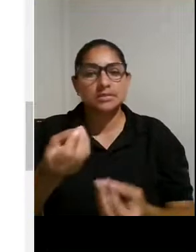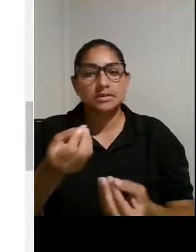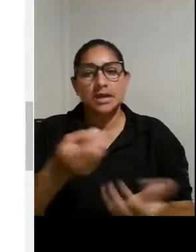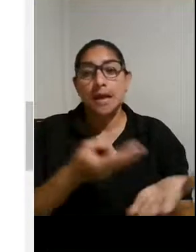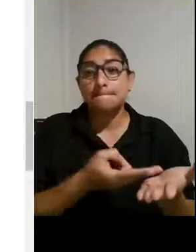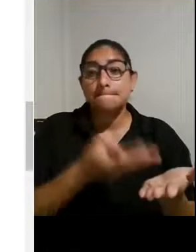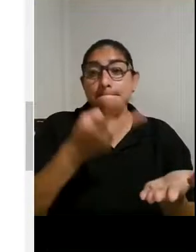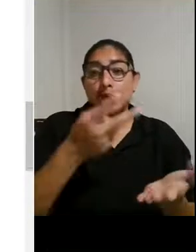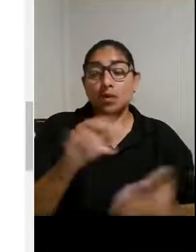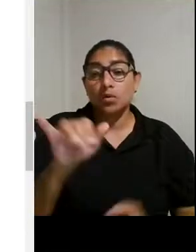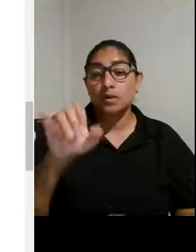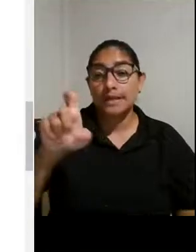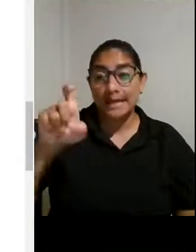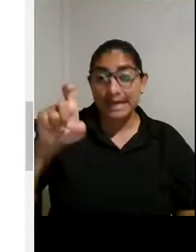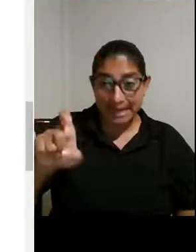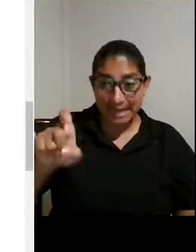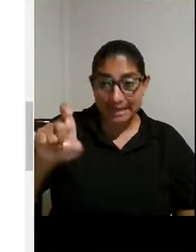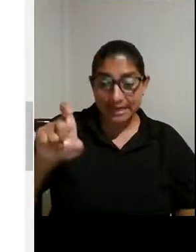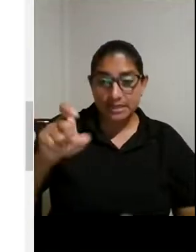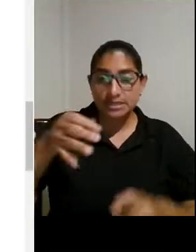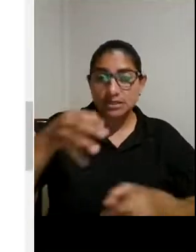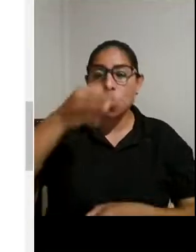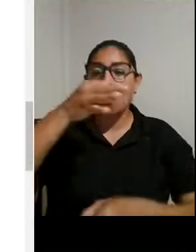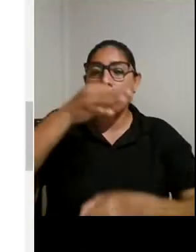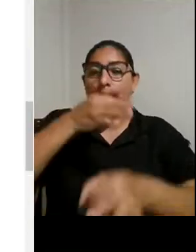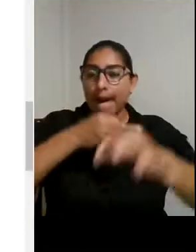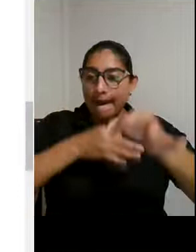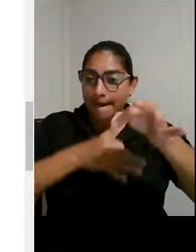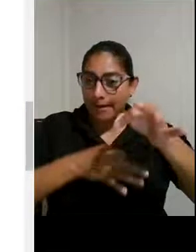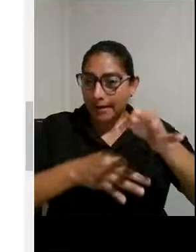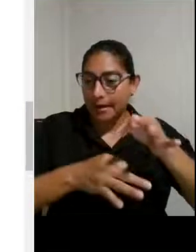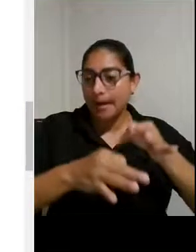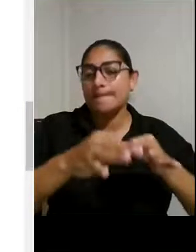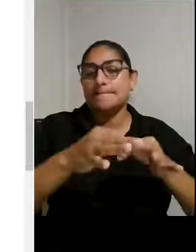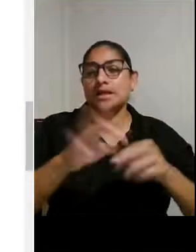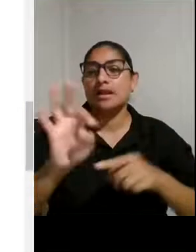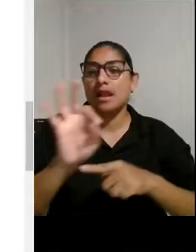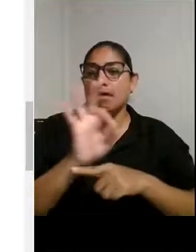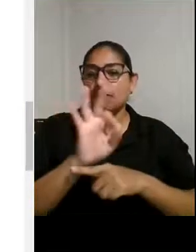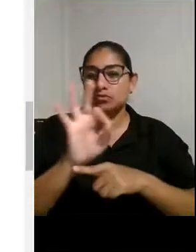X y sustituirlo en la función.